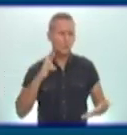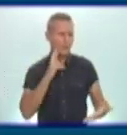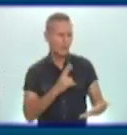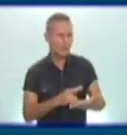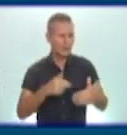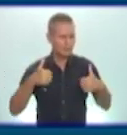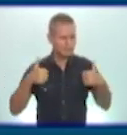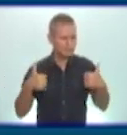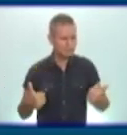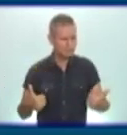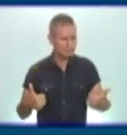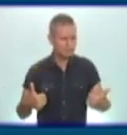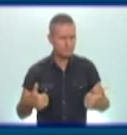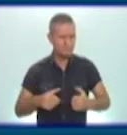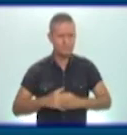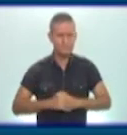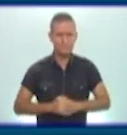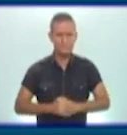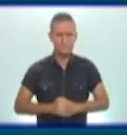correcta.